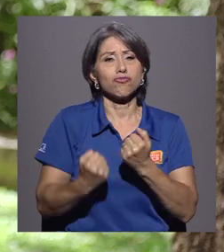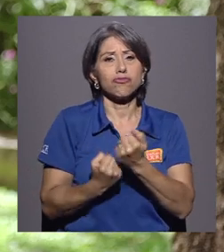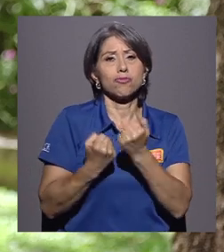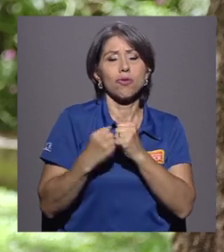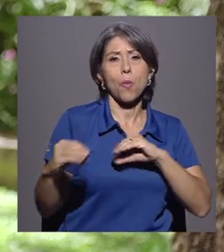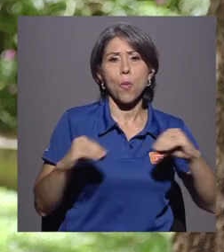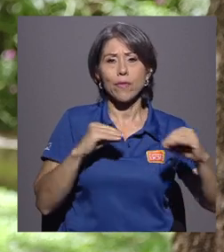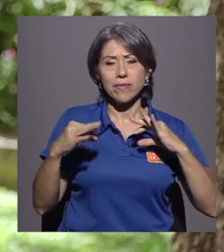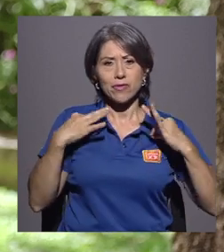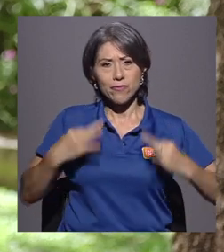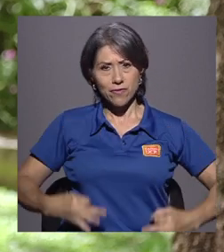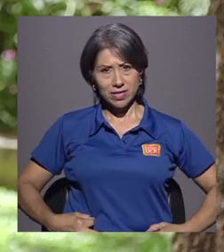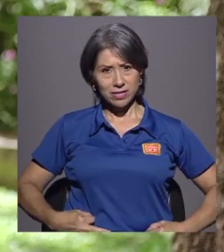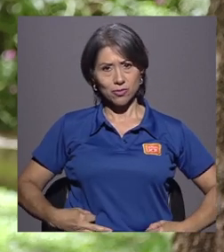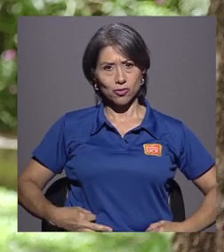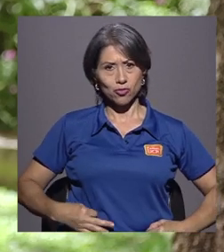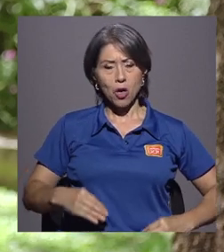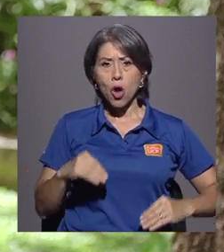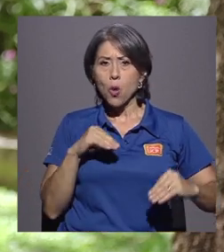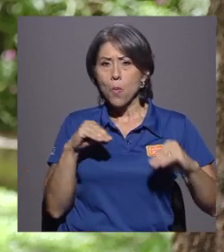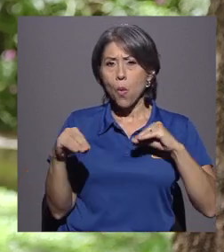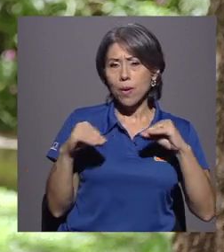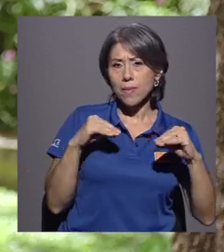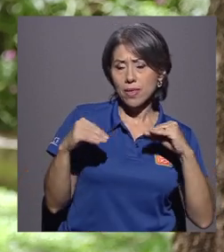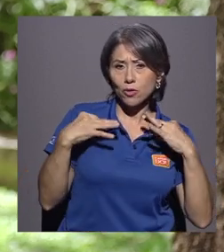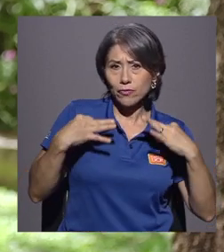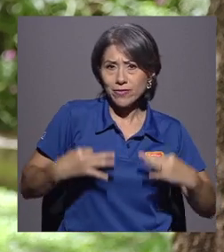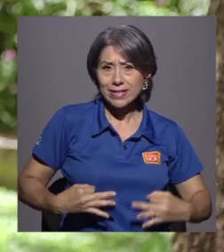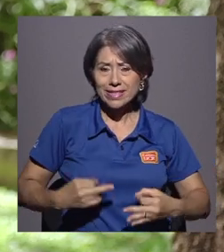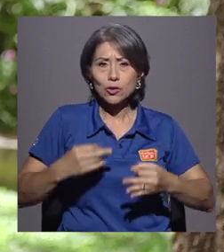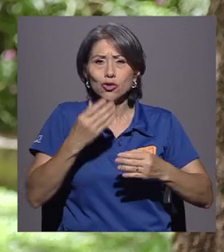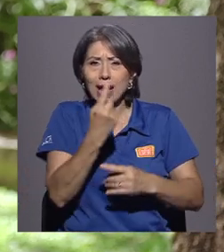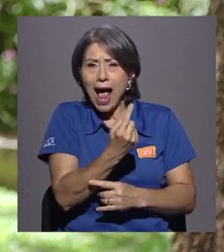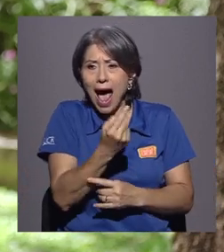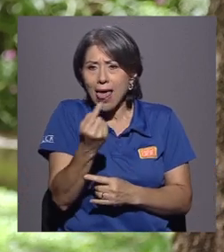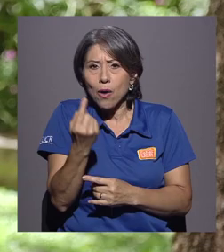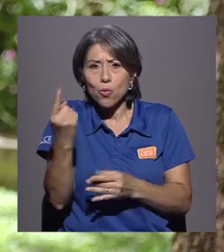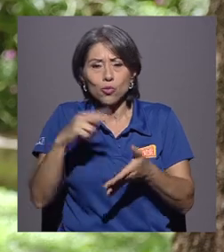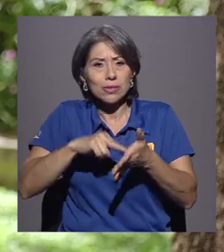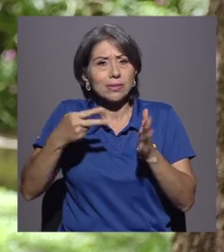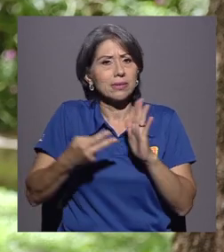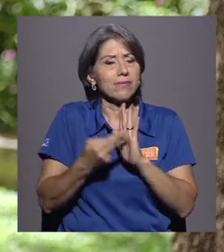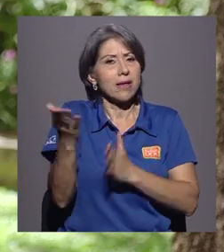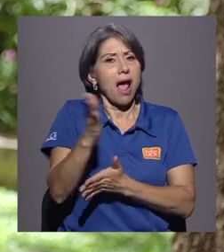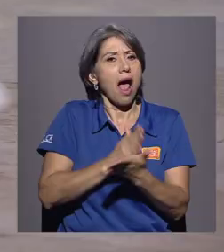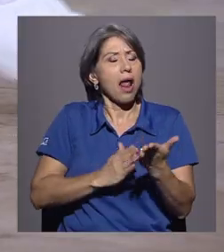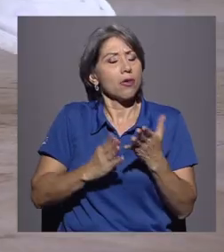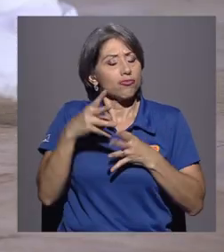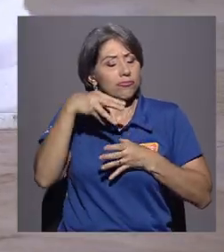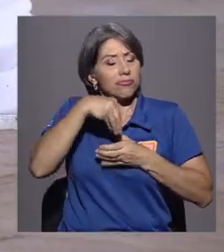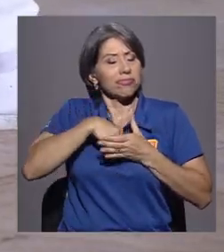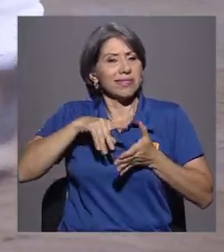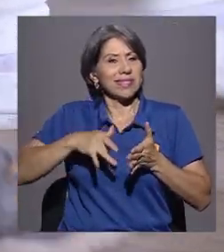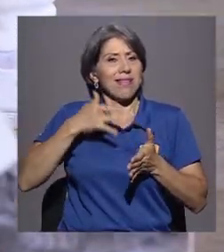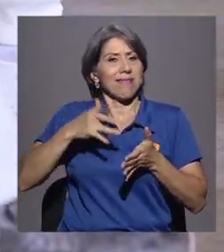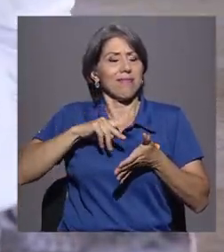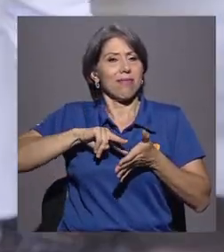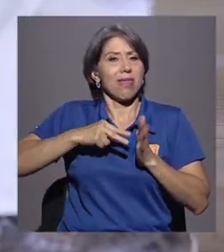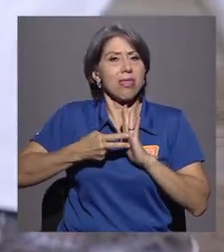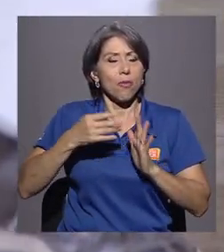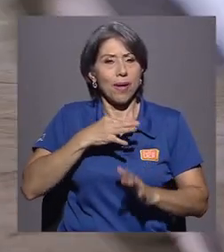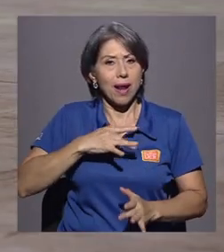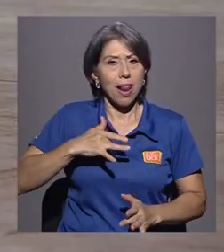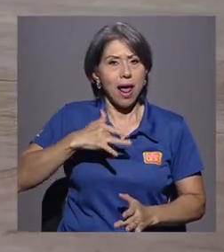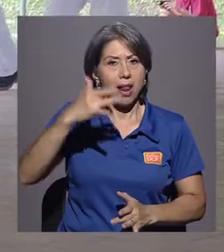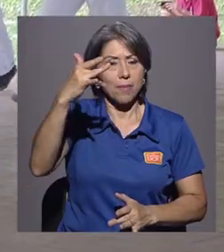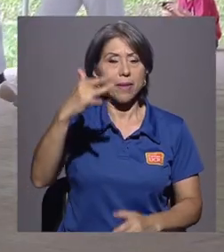físicos entonces cada uno de sus movimientos significa algo tiene un profundo sentido para el alma de las personas